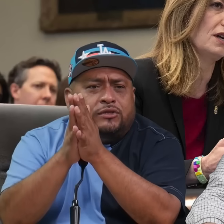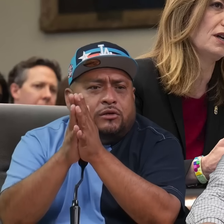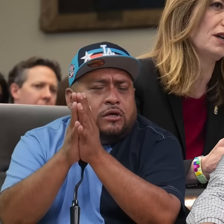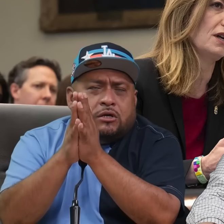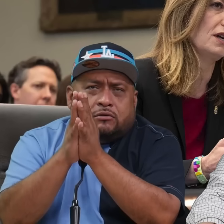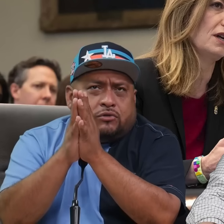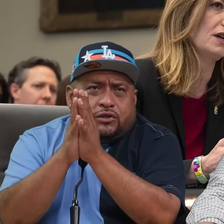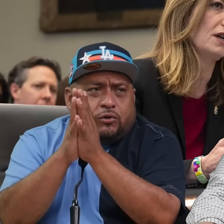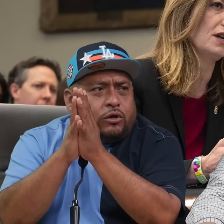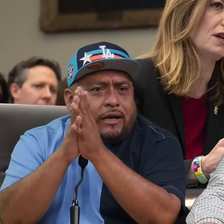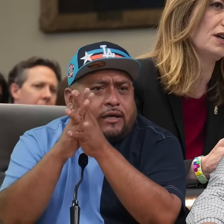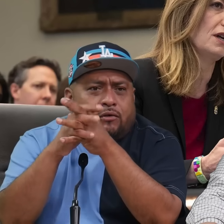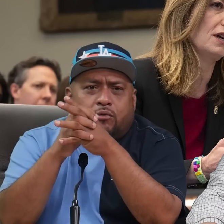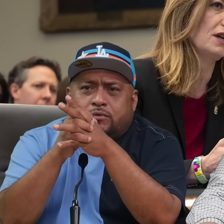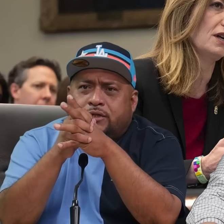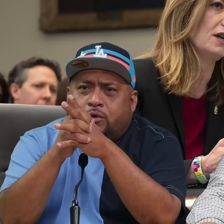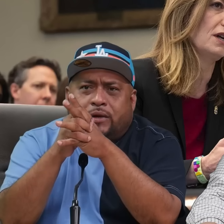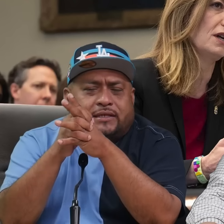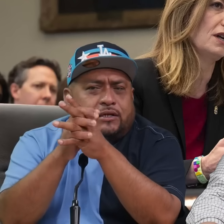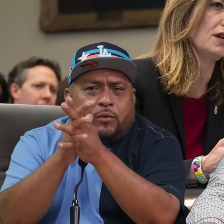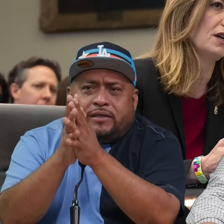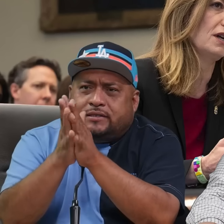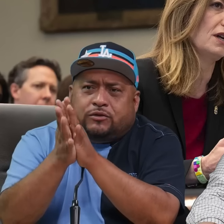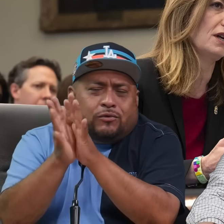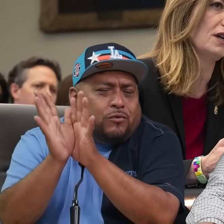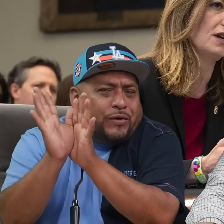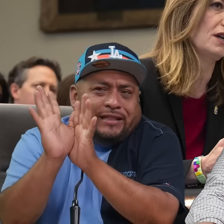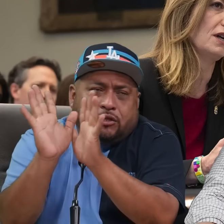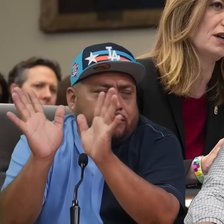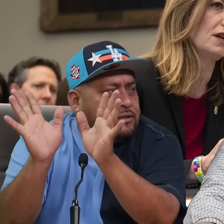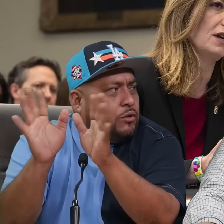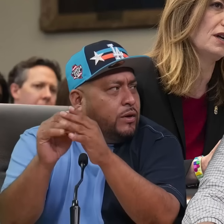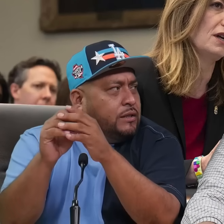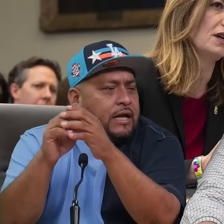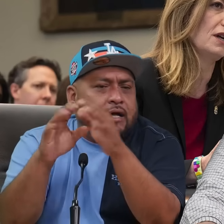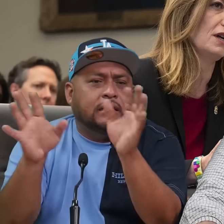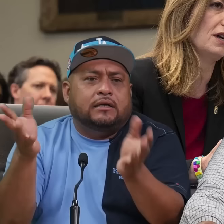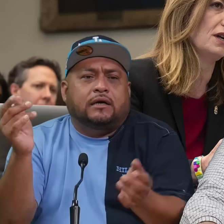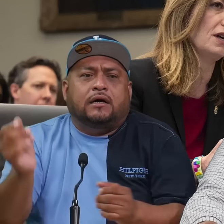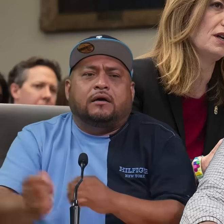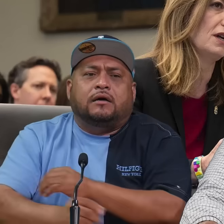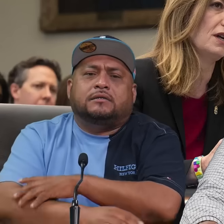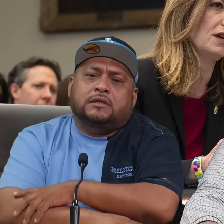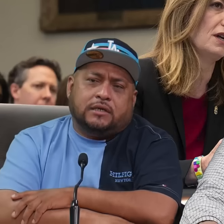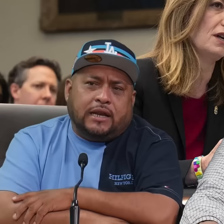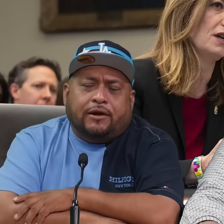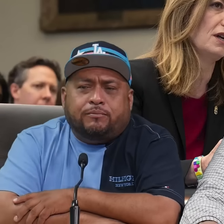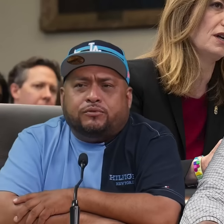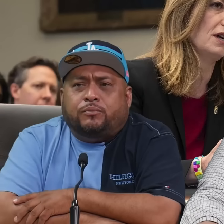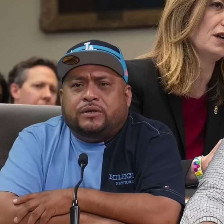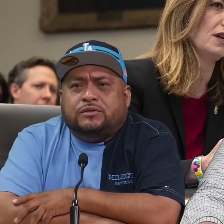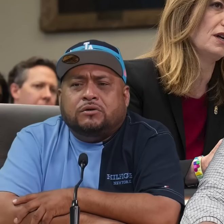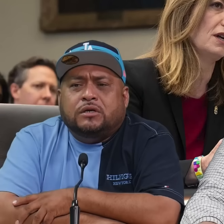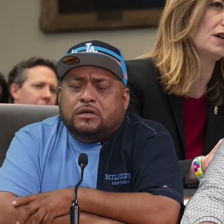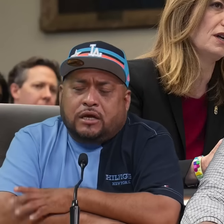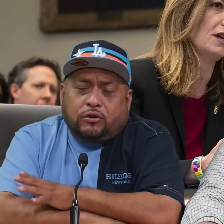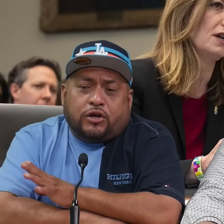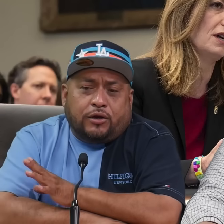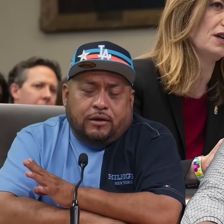a quedar Estoy seguro que va a quedar un 50-50 y si no un 49-50. A favor de las mujeres. Sí, claro, por